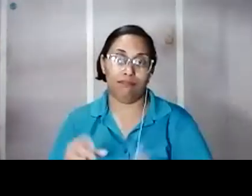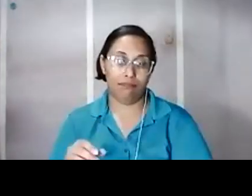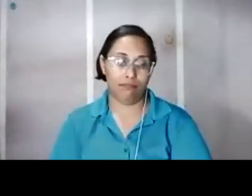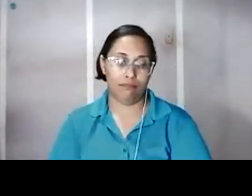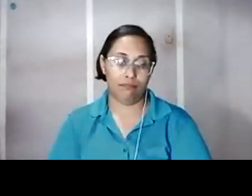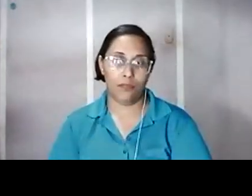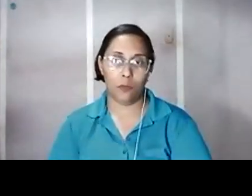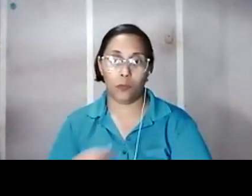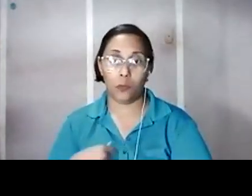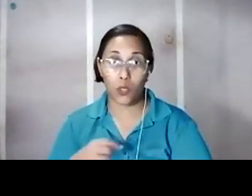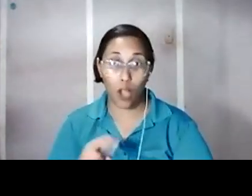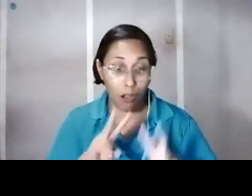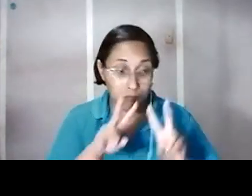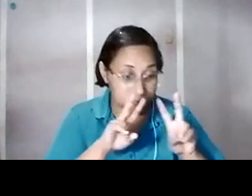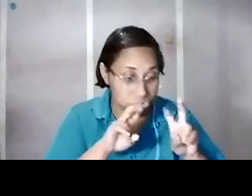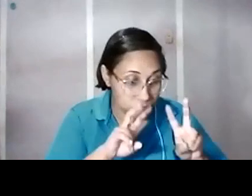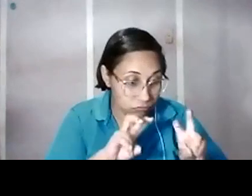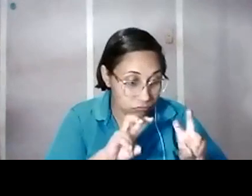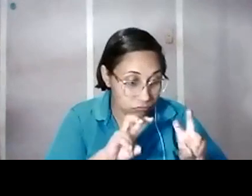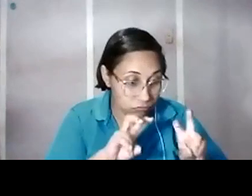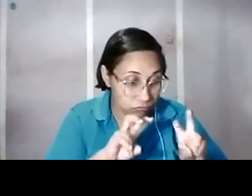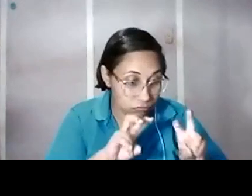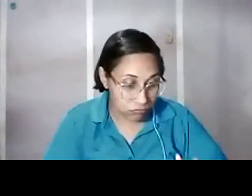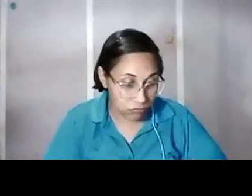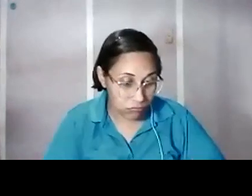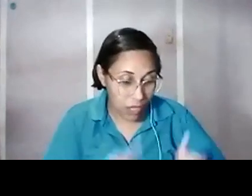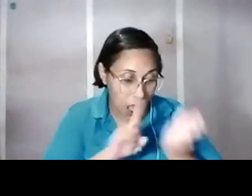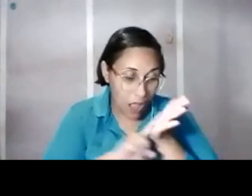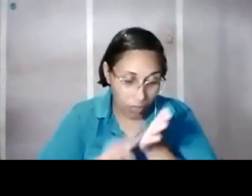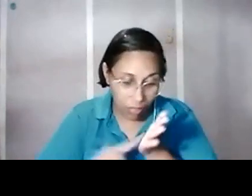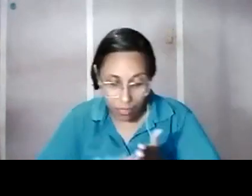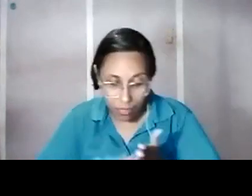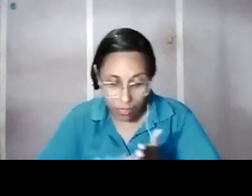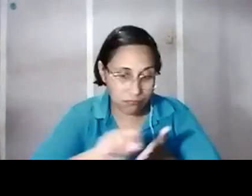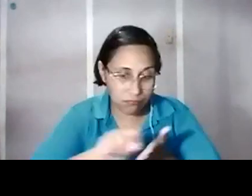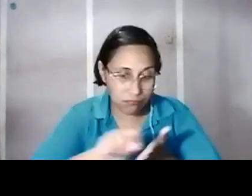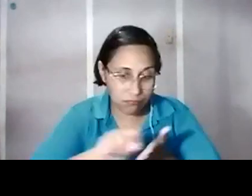yo me meto a investigar y me meto a escribir y se me olvida el mundo.